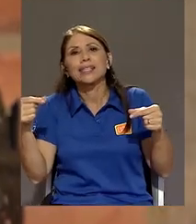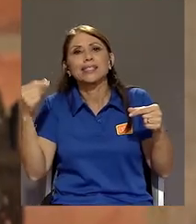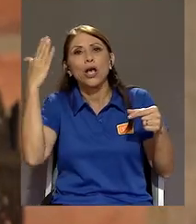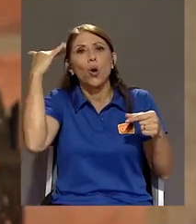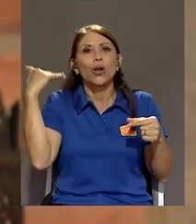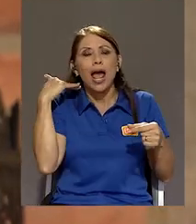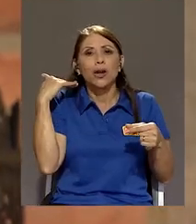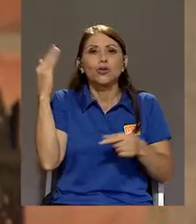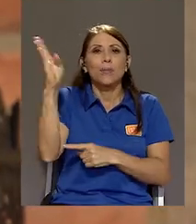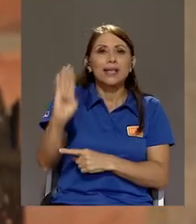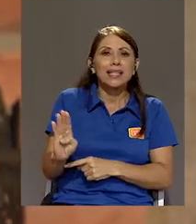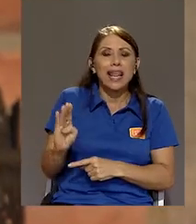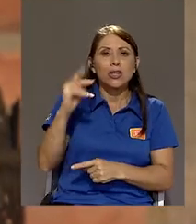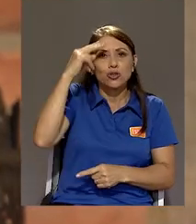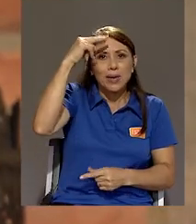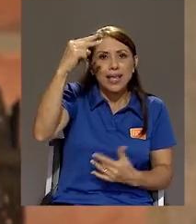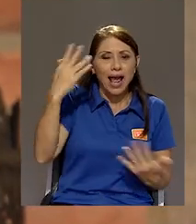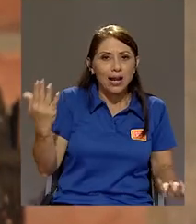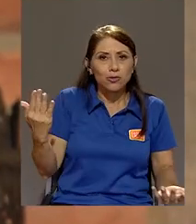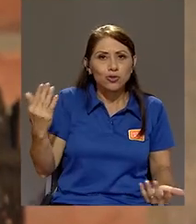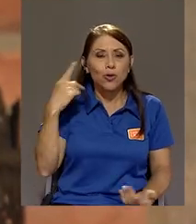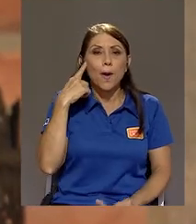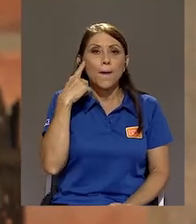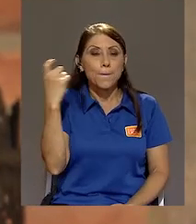mexicanos, porque determina que,